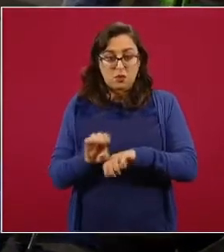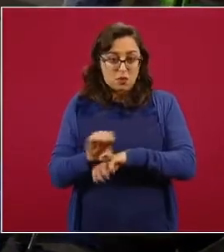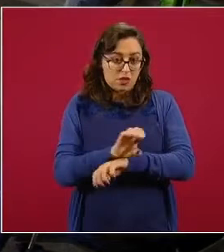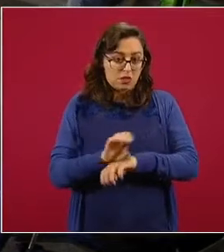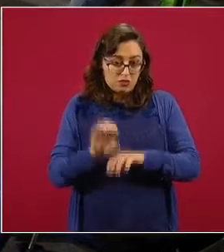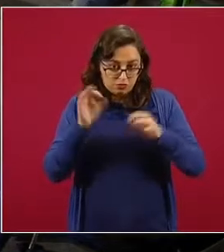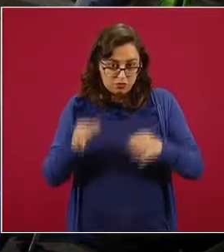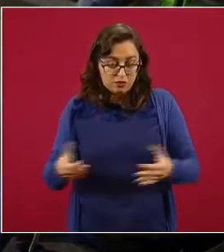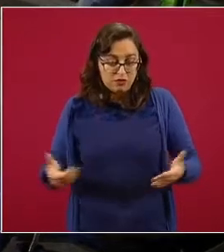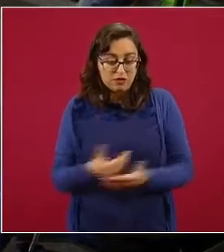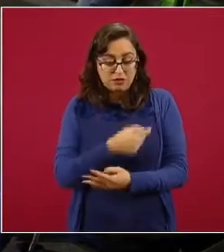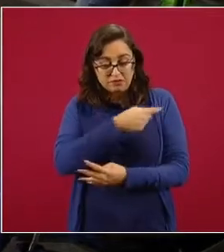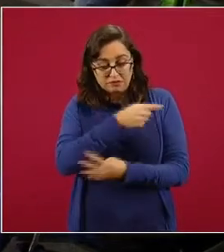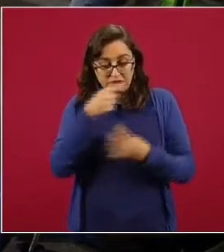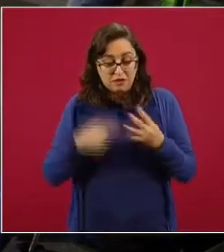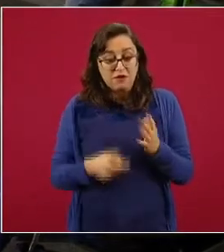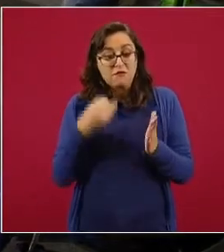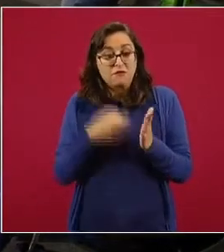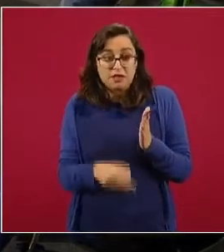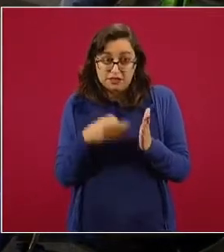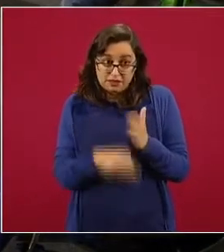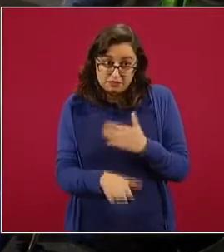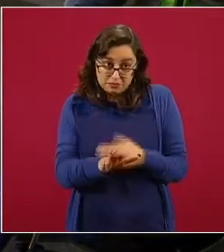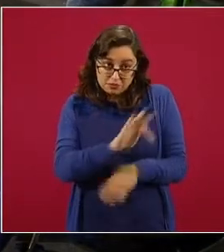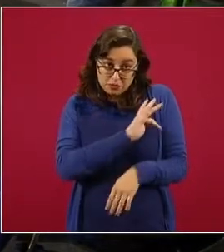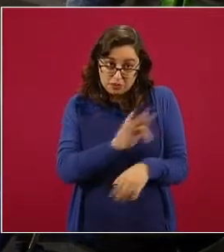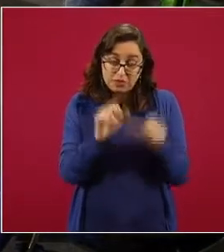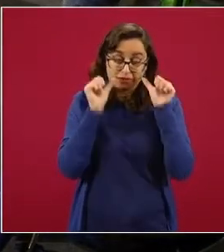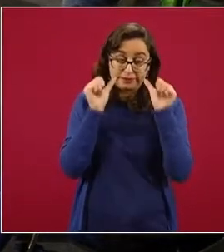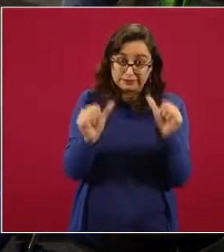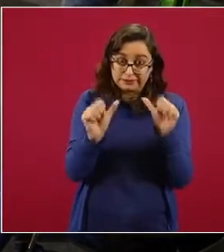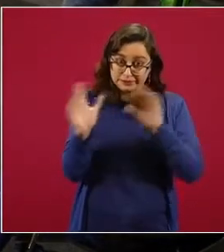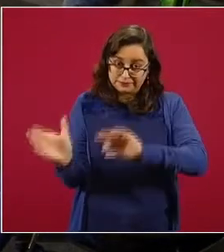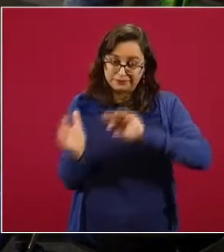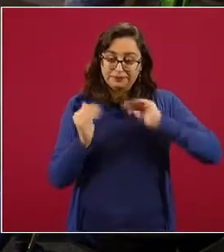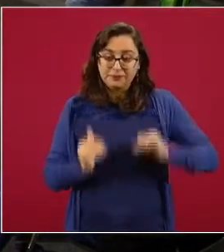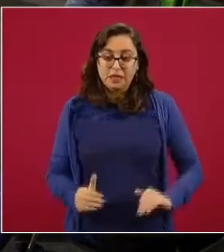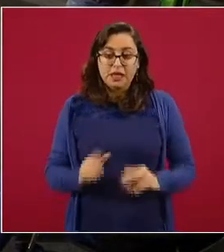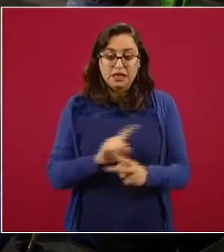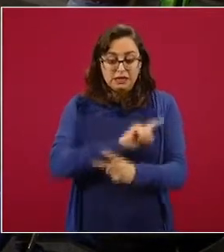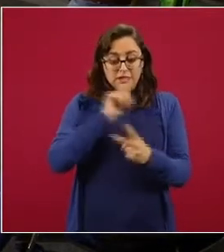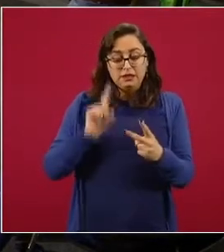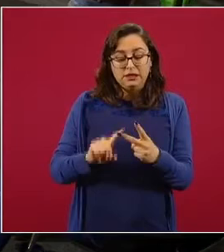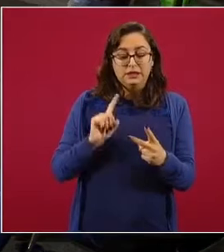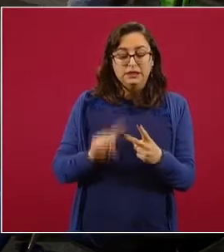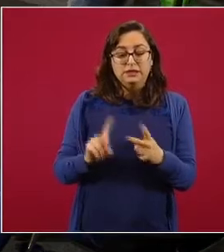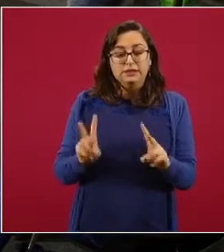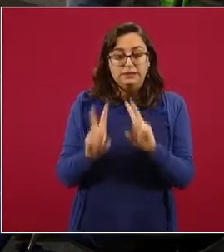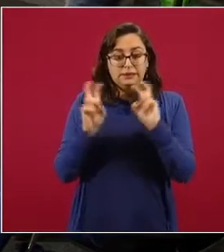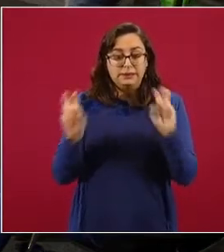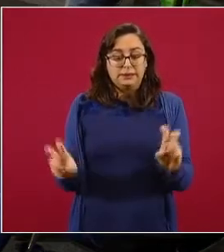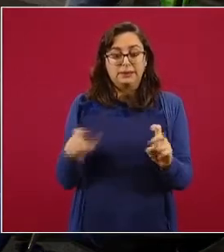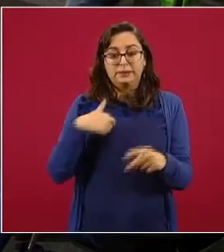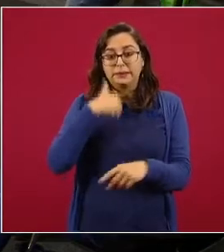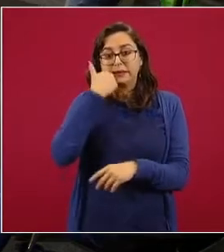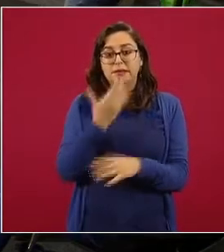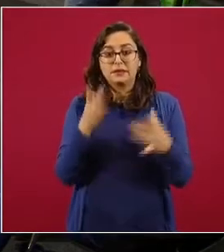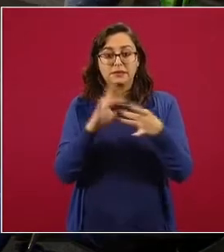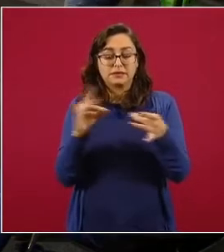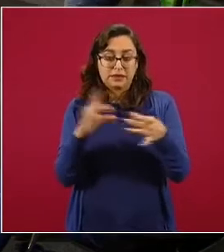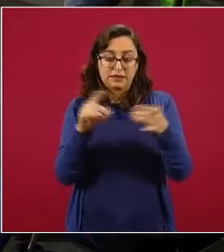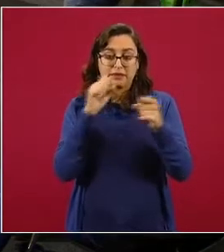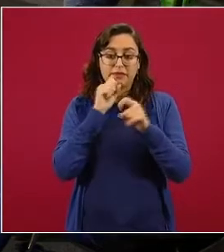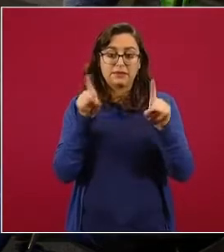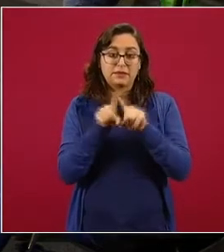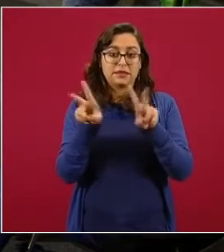en eso. Esos son los puntos pendientes en el primer tema. Pero en el segundo tema, presidente, le quiero hablar algo también con salud